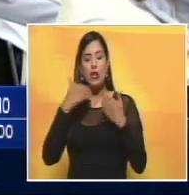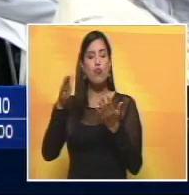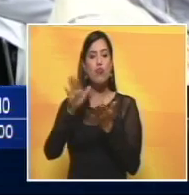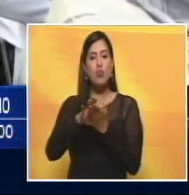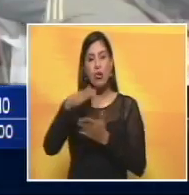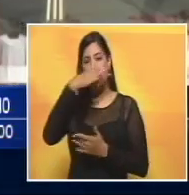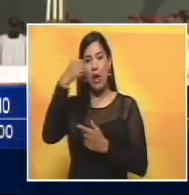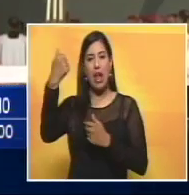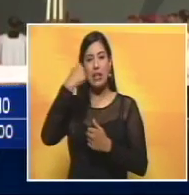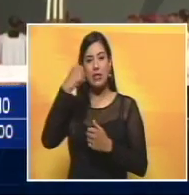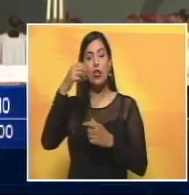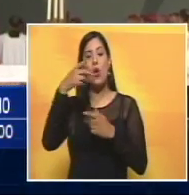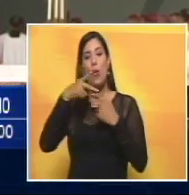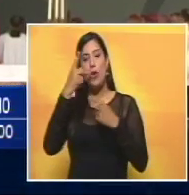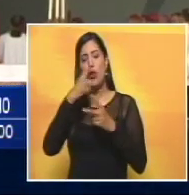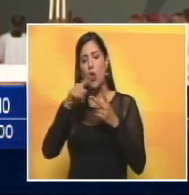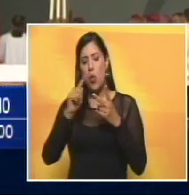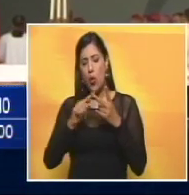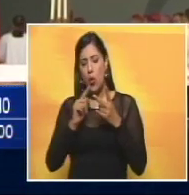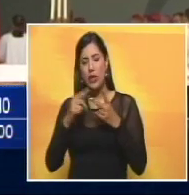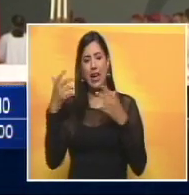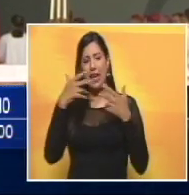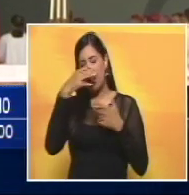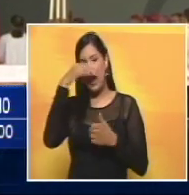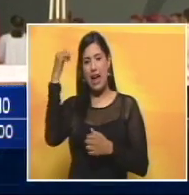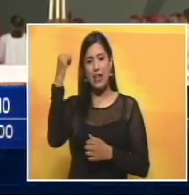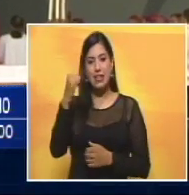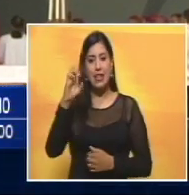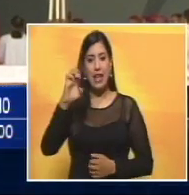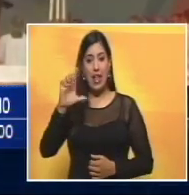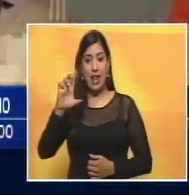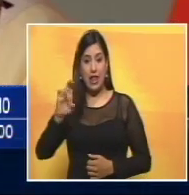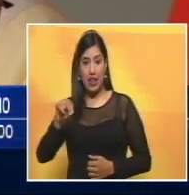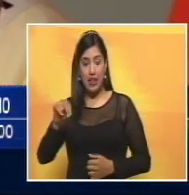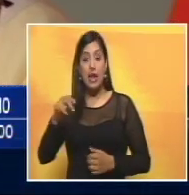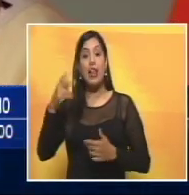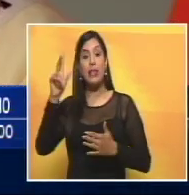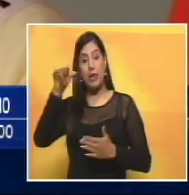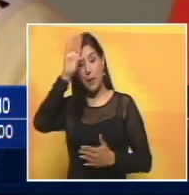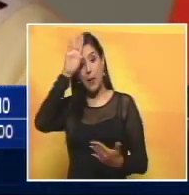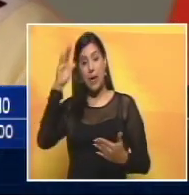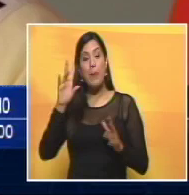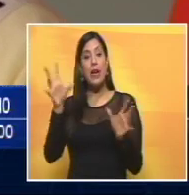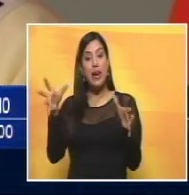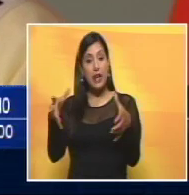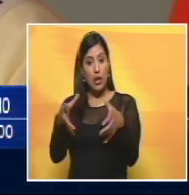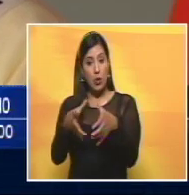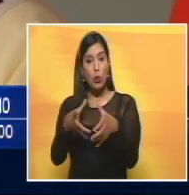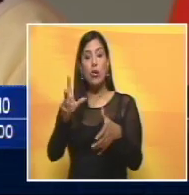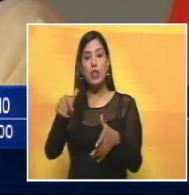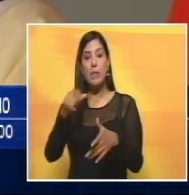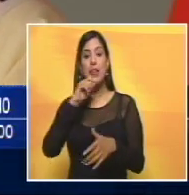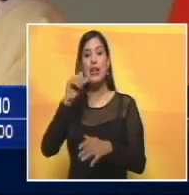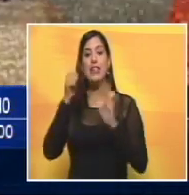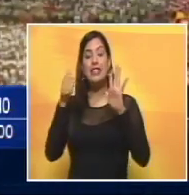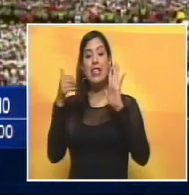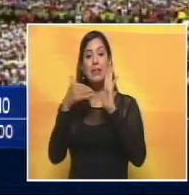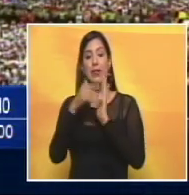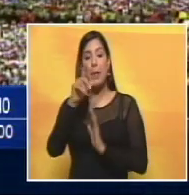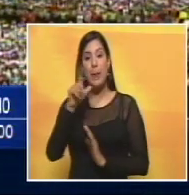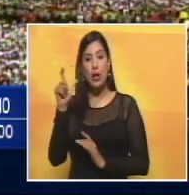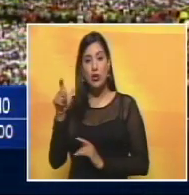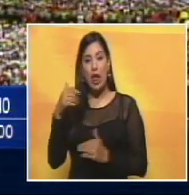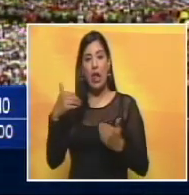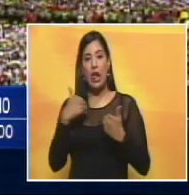Colombia, violencia política, otro víctima de la guerrilla del ELN. El Papa también estará reunido en Villavicencio con 6.000 víctimas